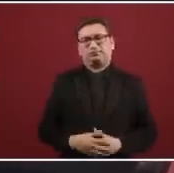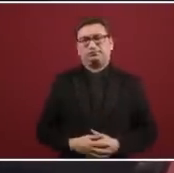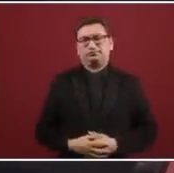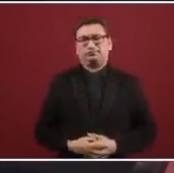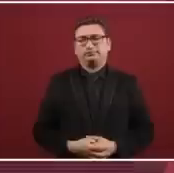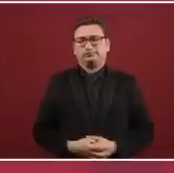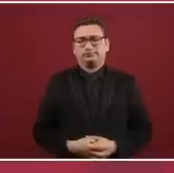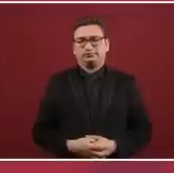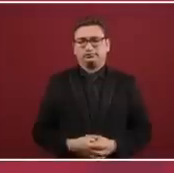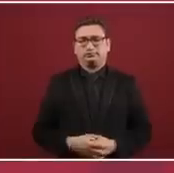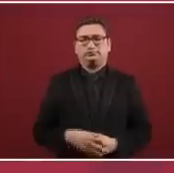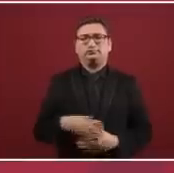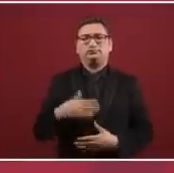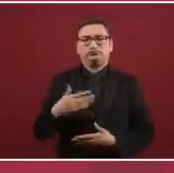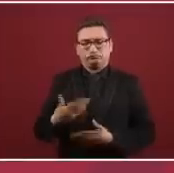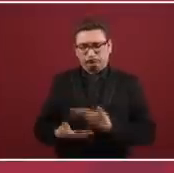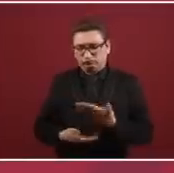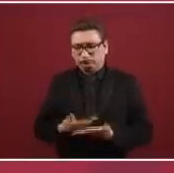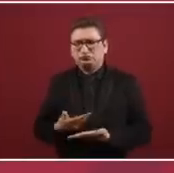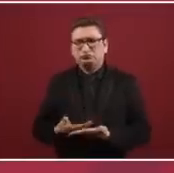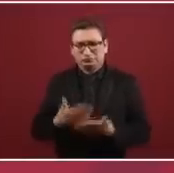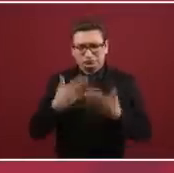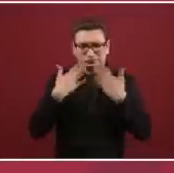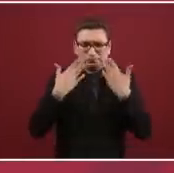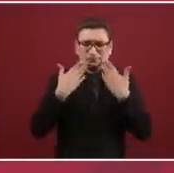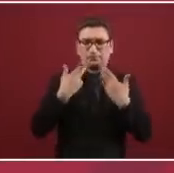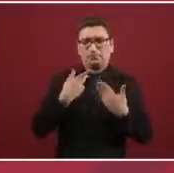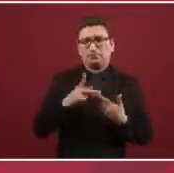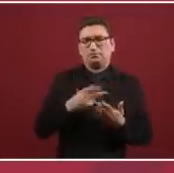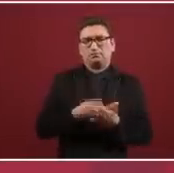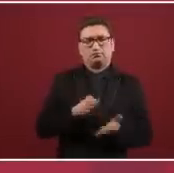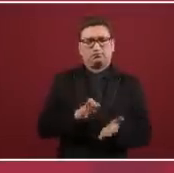Lo cortés no quita lo valiente.